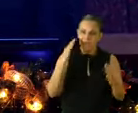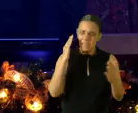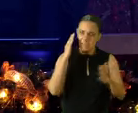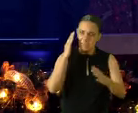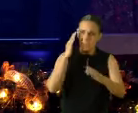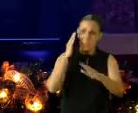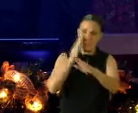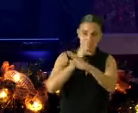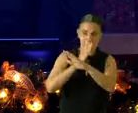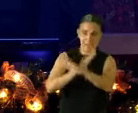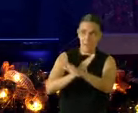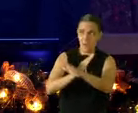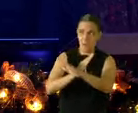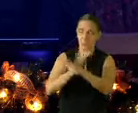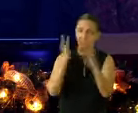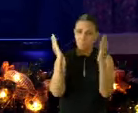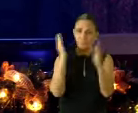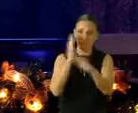2 años completamente.